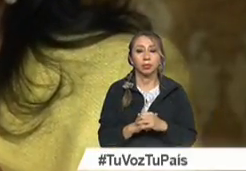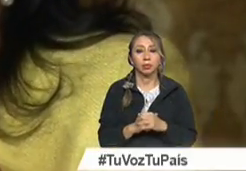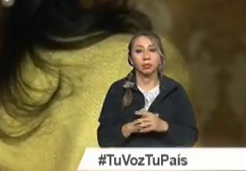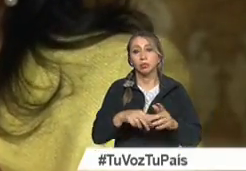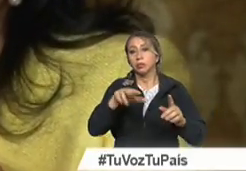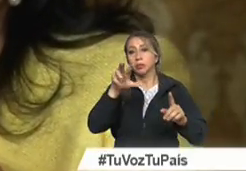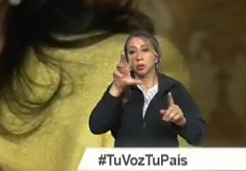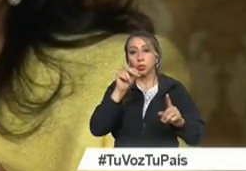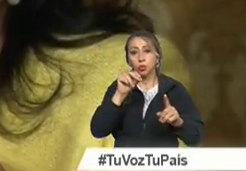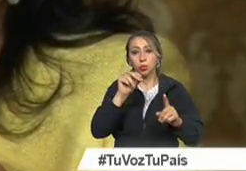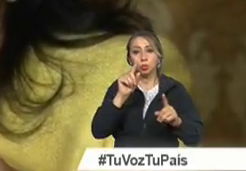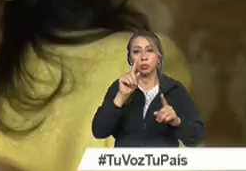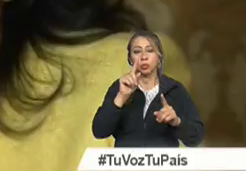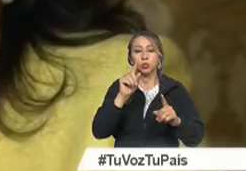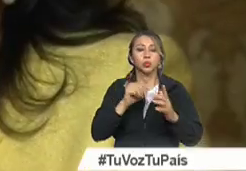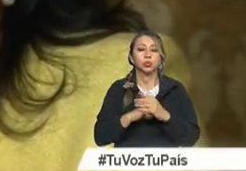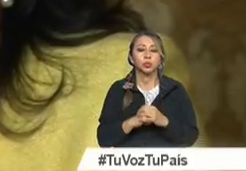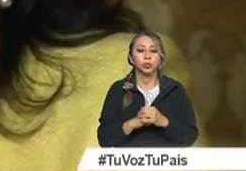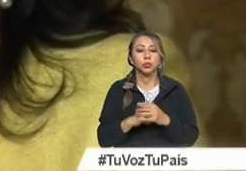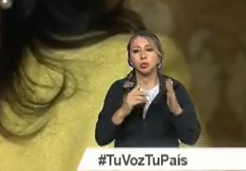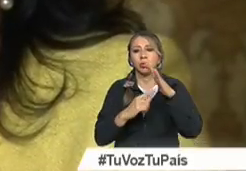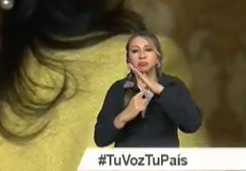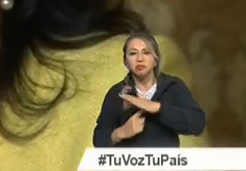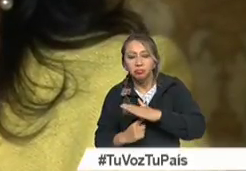de una menos en